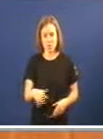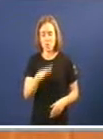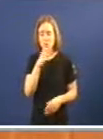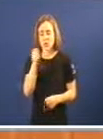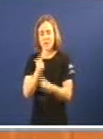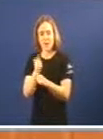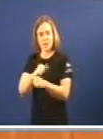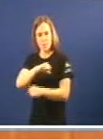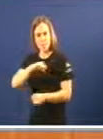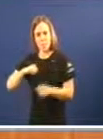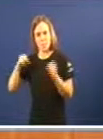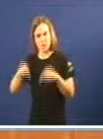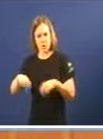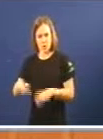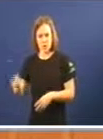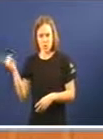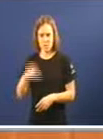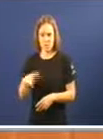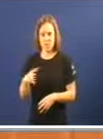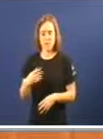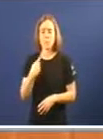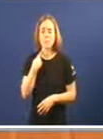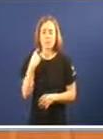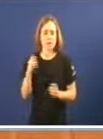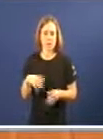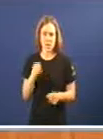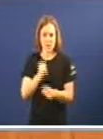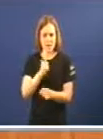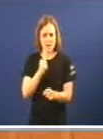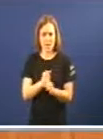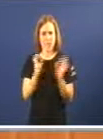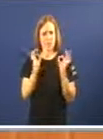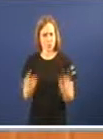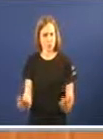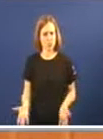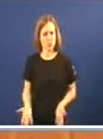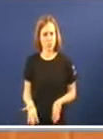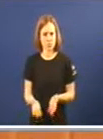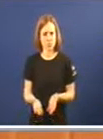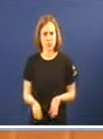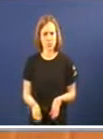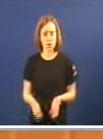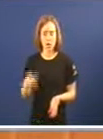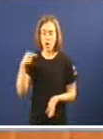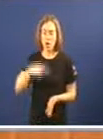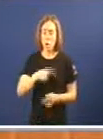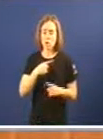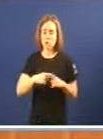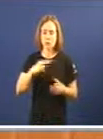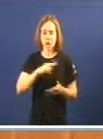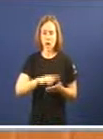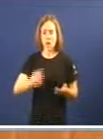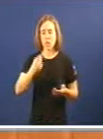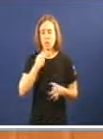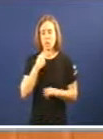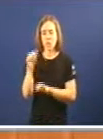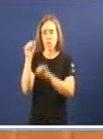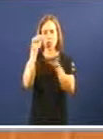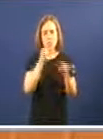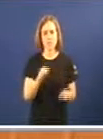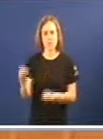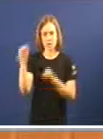final siempre pierden as mesmas ellos mismos yo sé que la xunta de galicia defendés a que